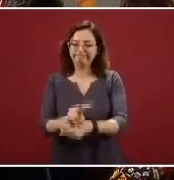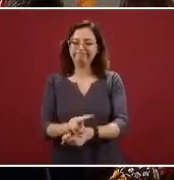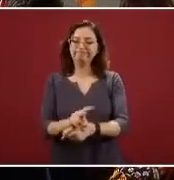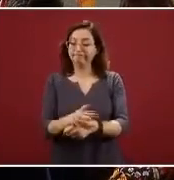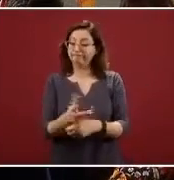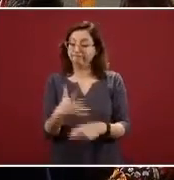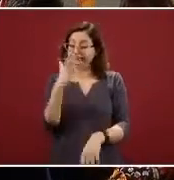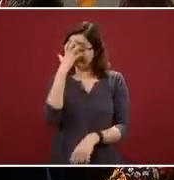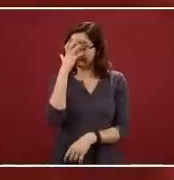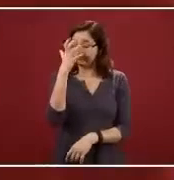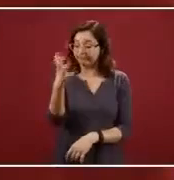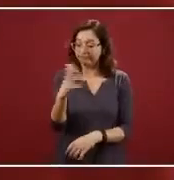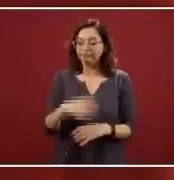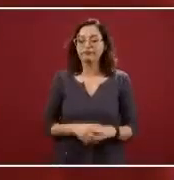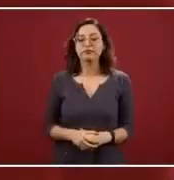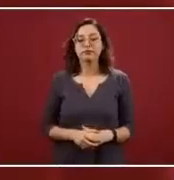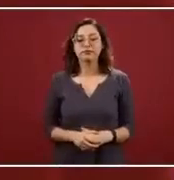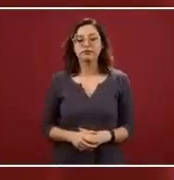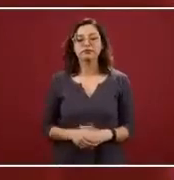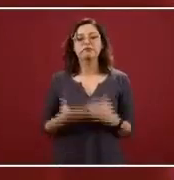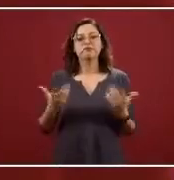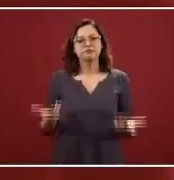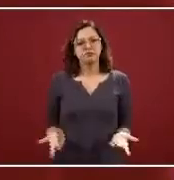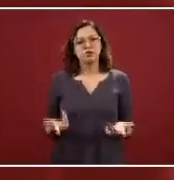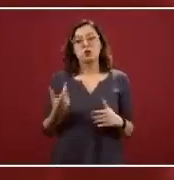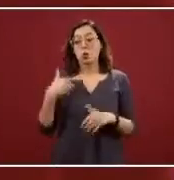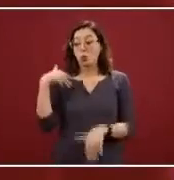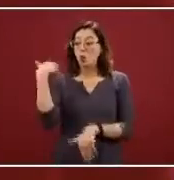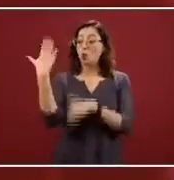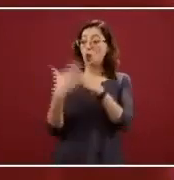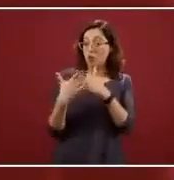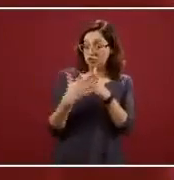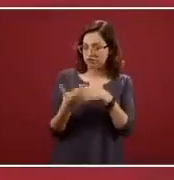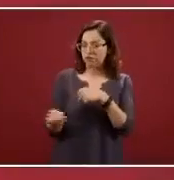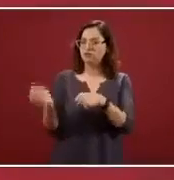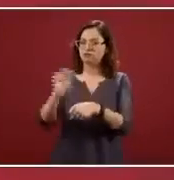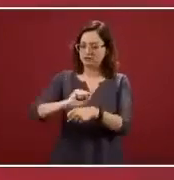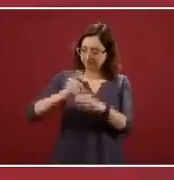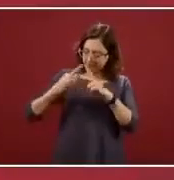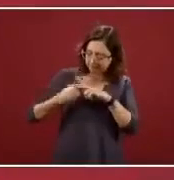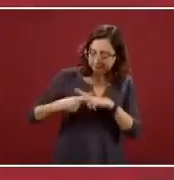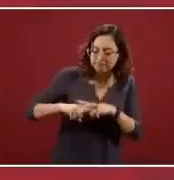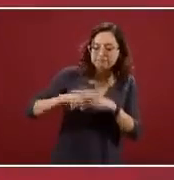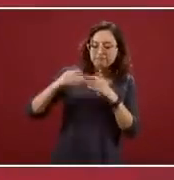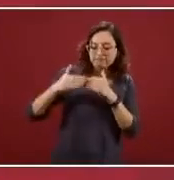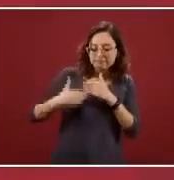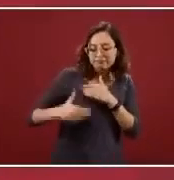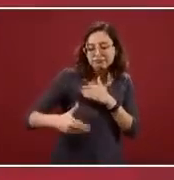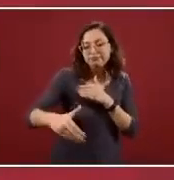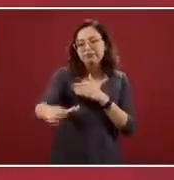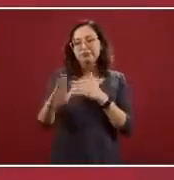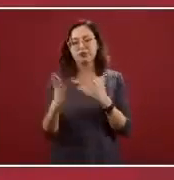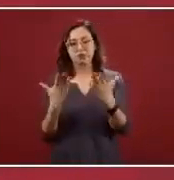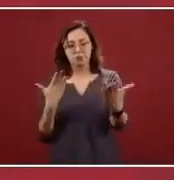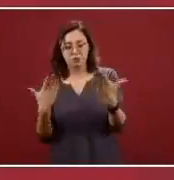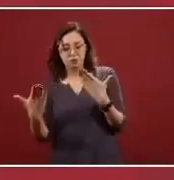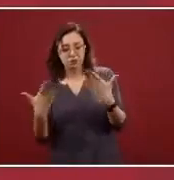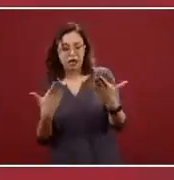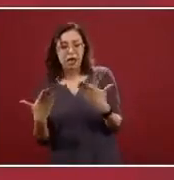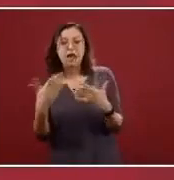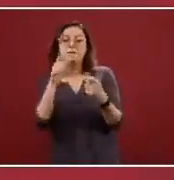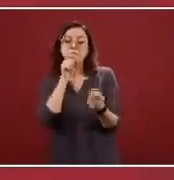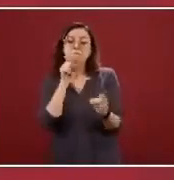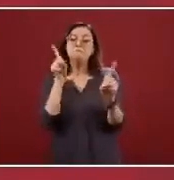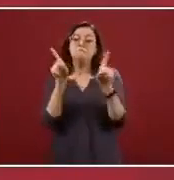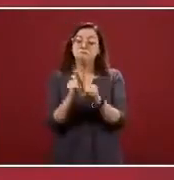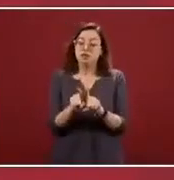esto va a tener. Entonces es un modelo que México va a implementar y que viene a ser un balance para poder realizarlo. También podemos comentar,